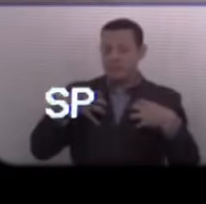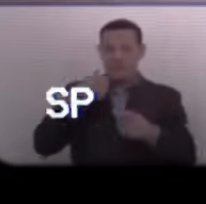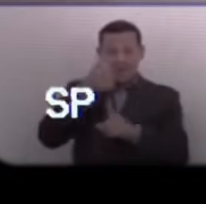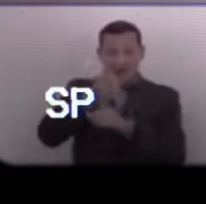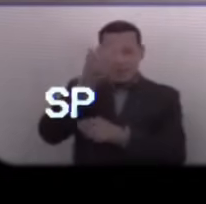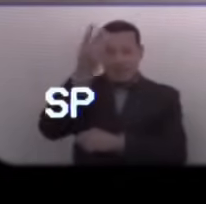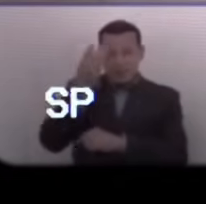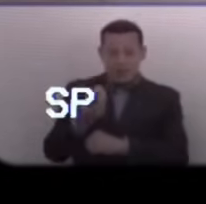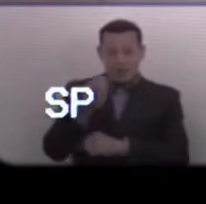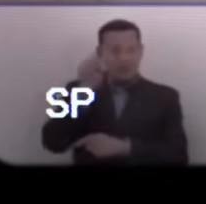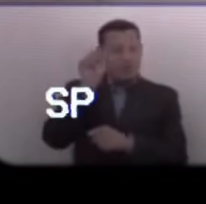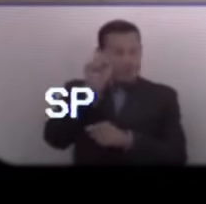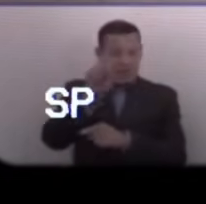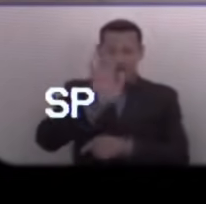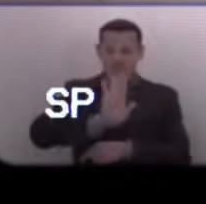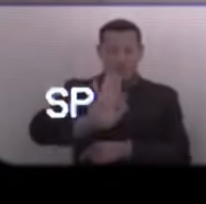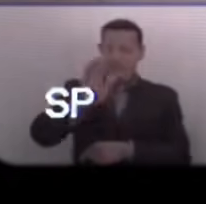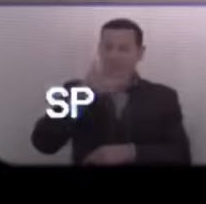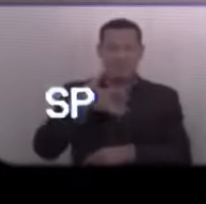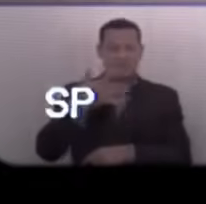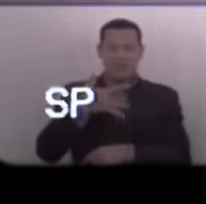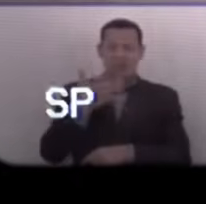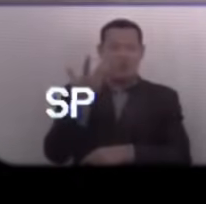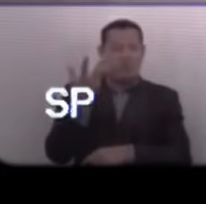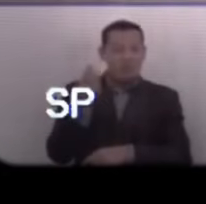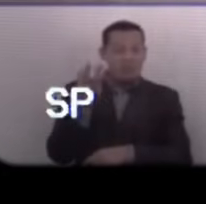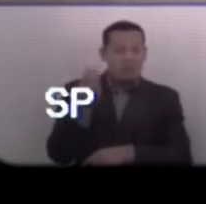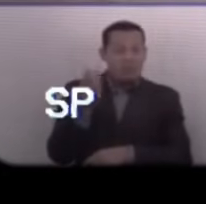día, si usted nunca ha sentido miedo,